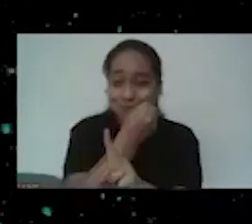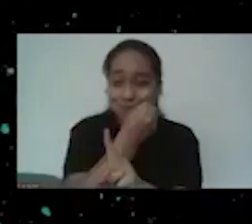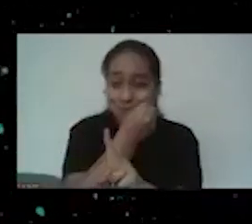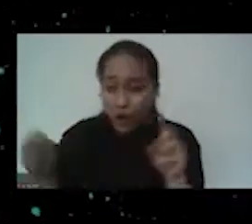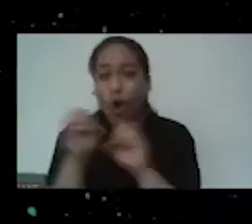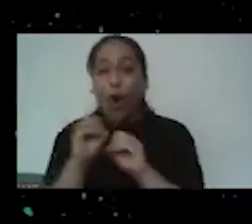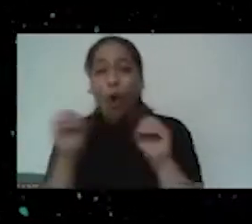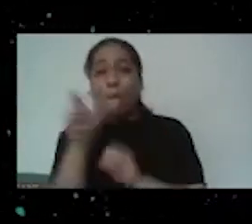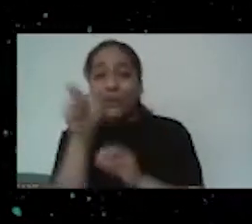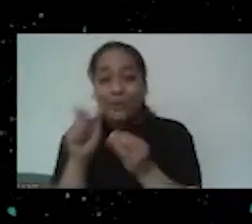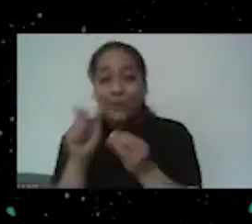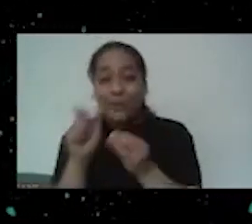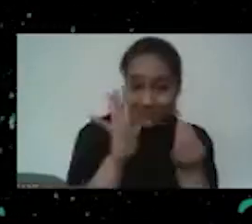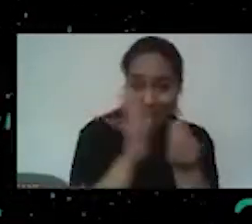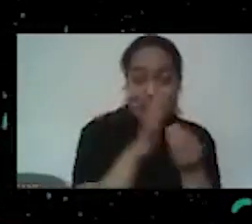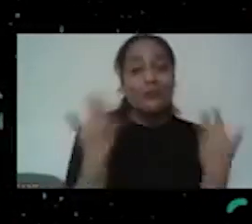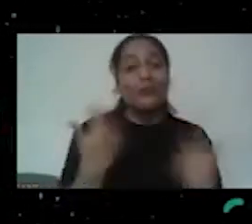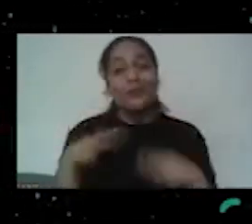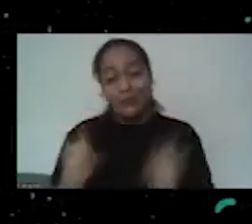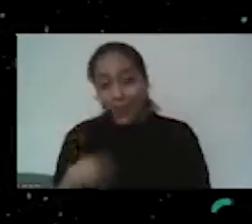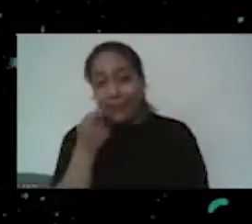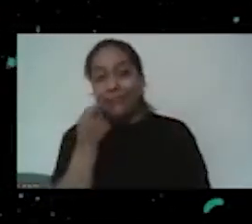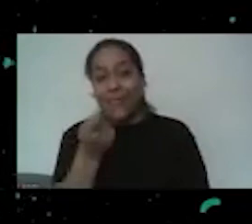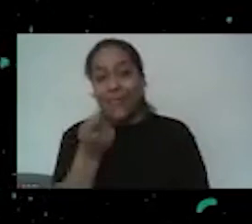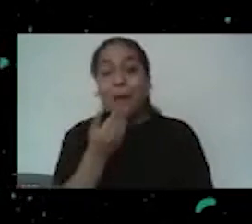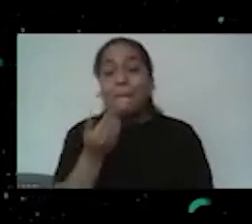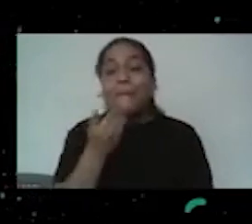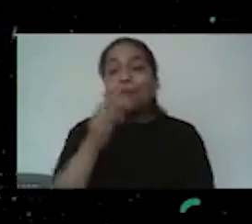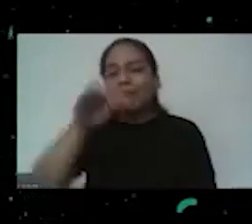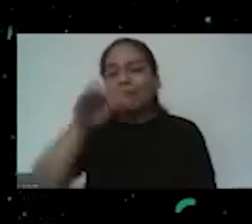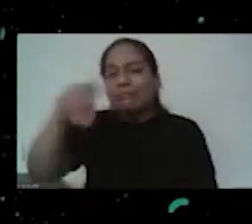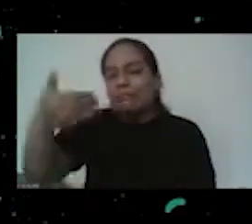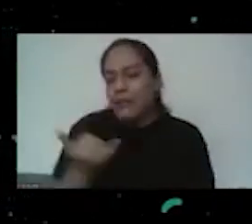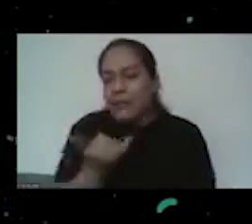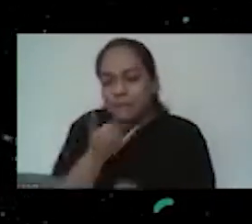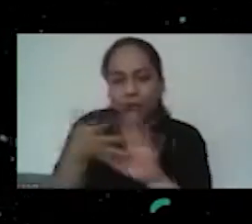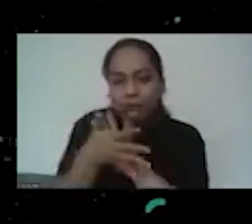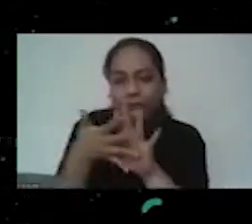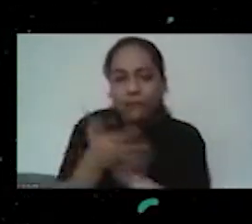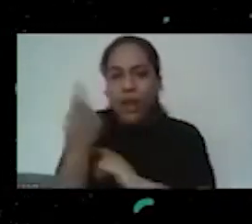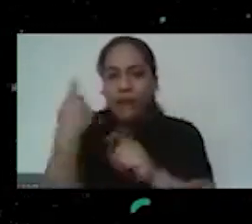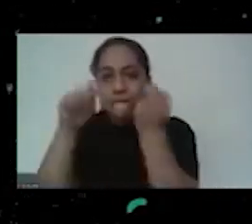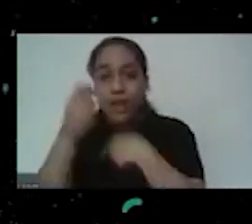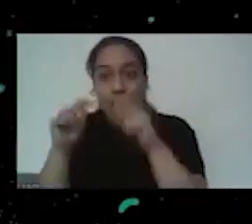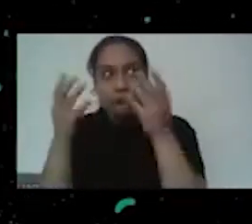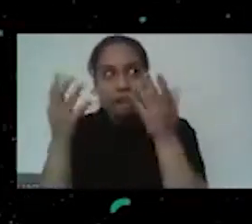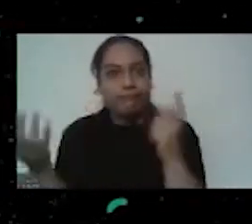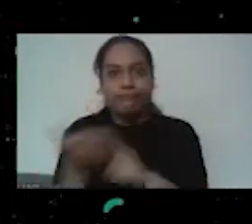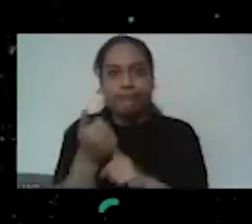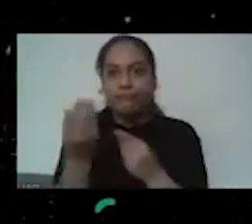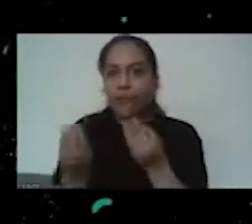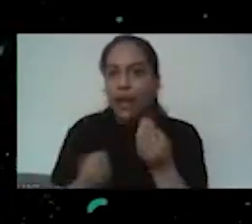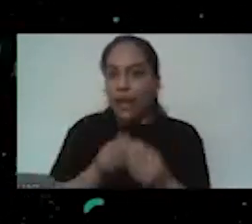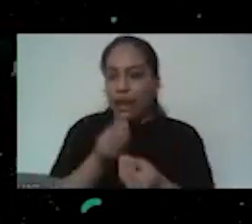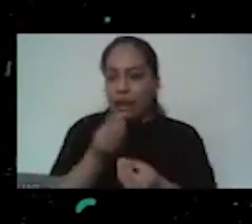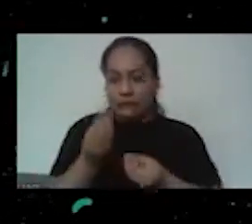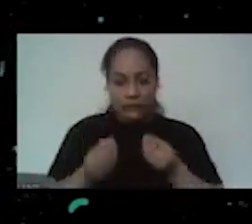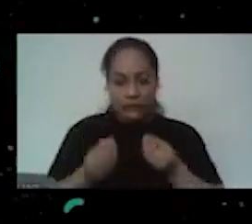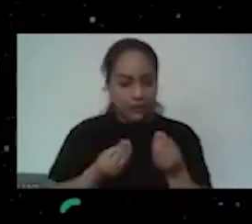de violencia, ¿no? Luego, ¿qué pasa cuando uno realmente comercializa esa obra y la vende? ¿Qué hace con eso?